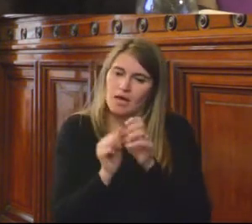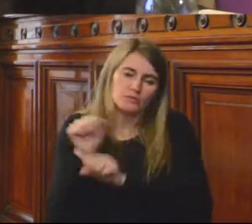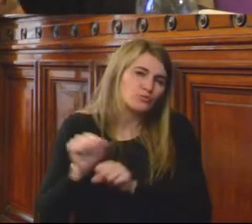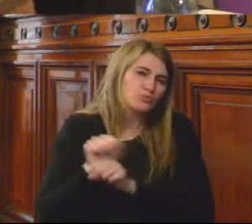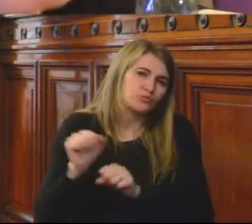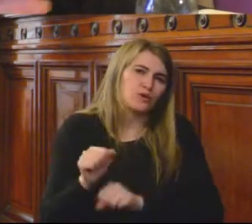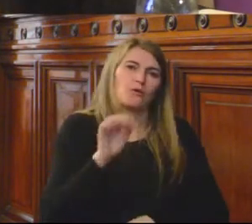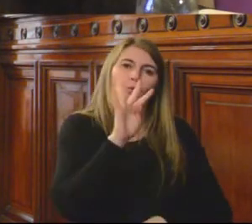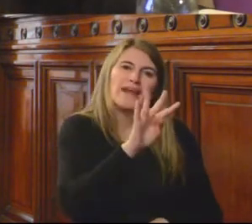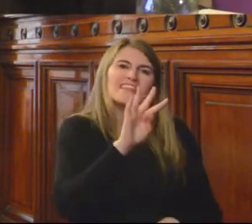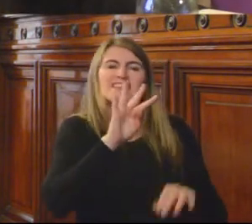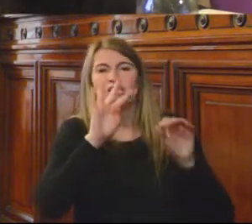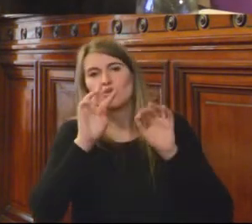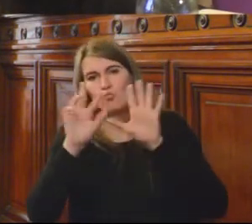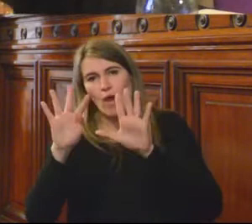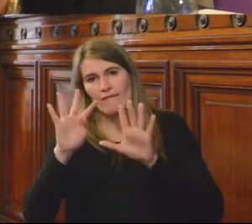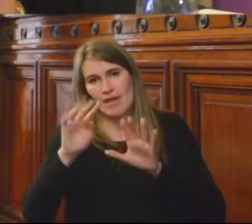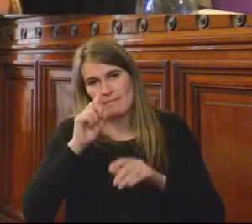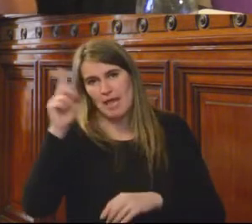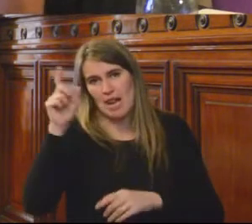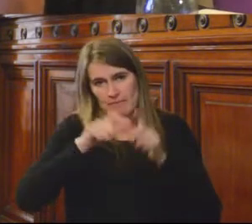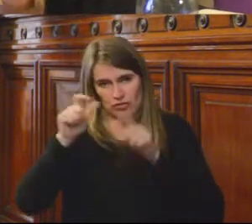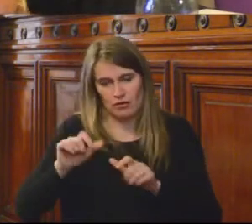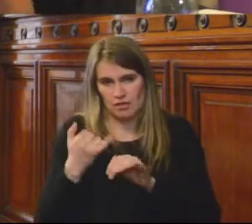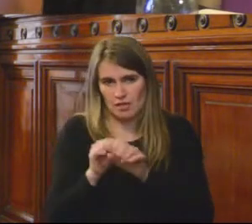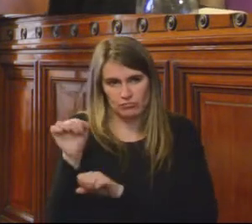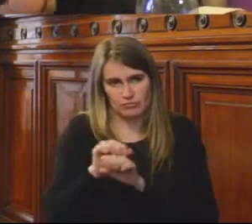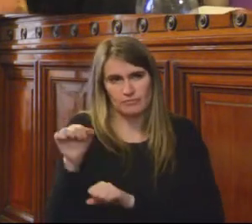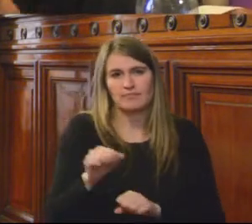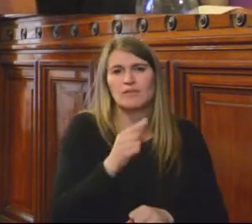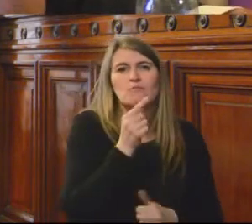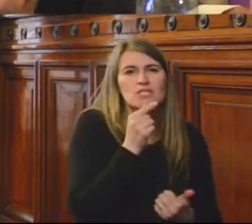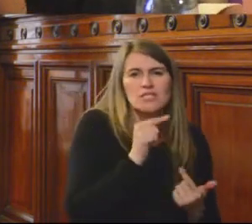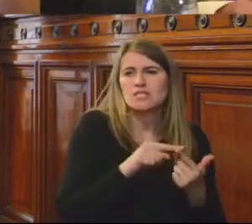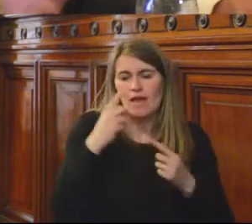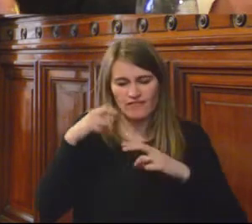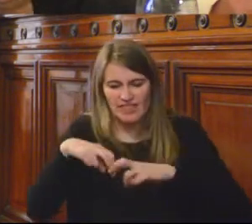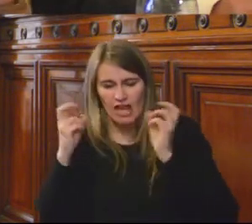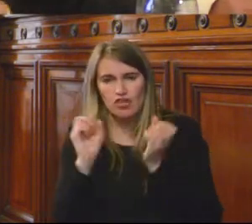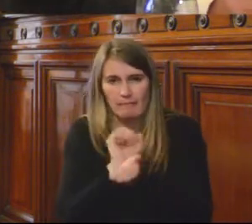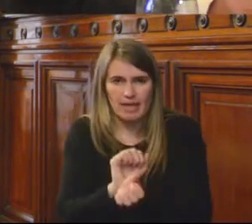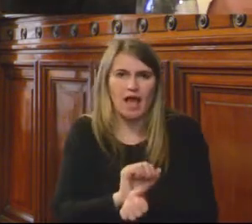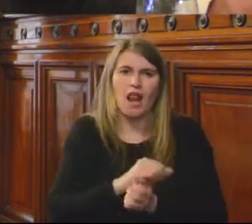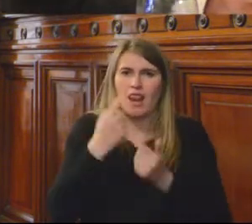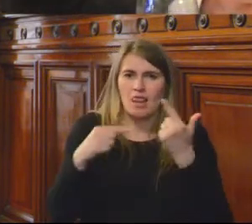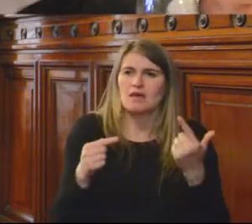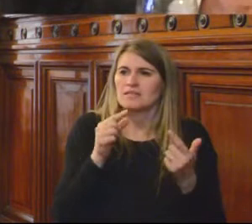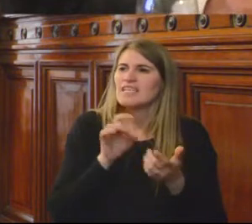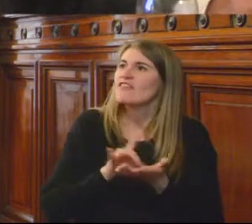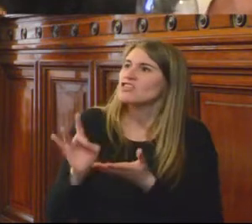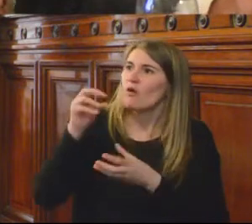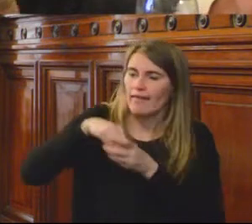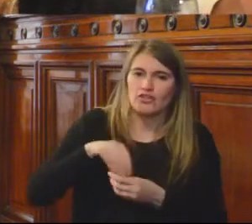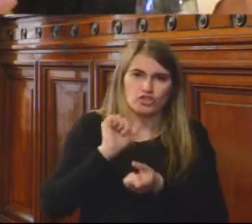profesionales de los distintos programas nacionales de formación en materia de policial, investigación penal, bomberir, servicios penitenciarios y protección